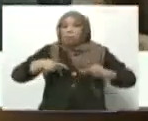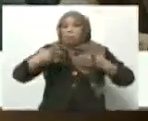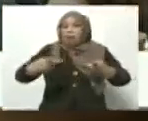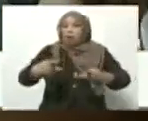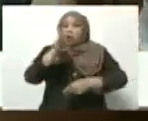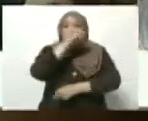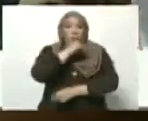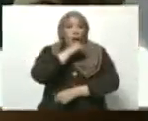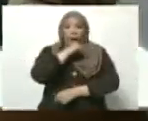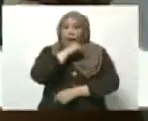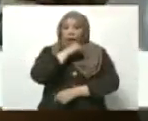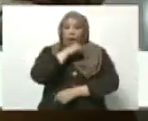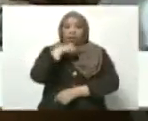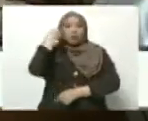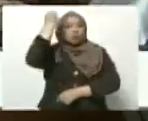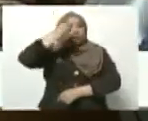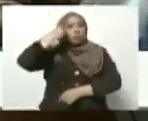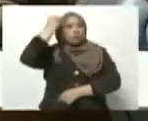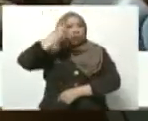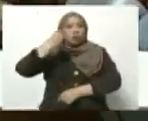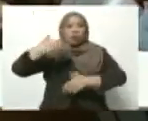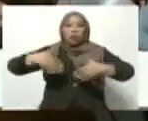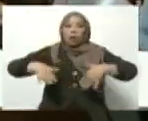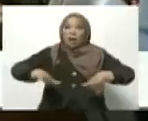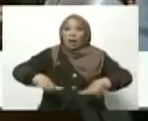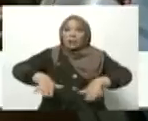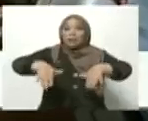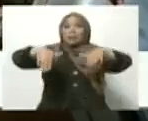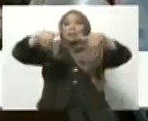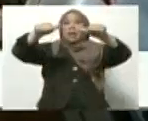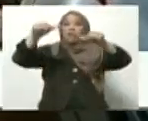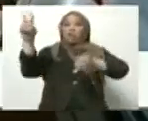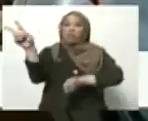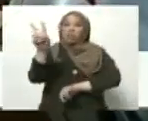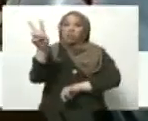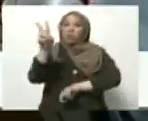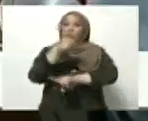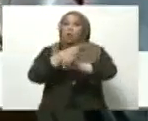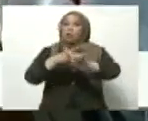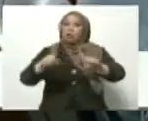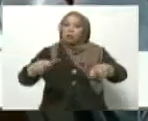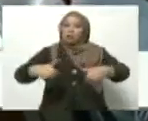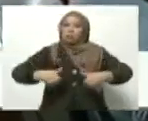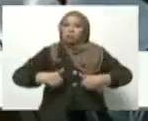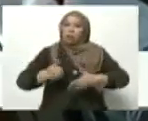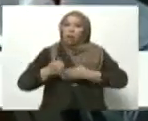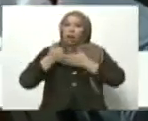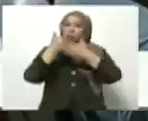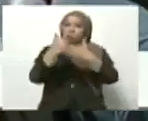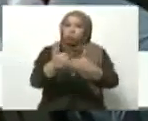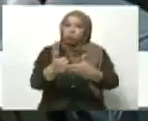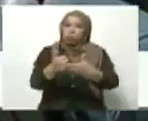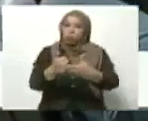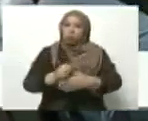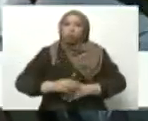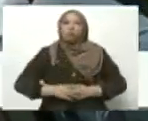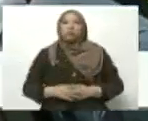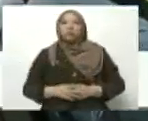Porque ellos creen en su cabeza que son salvadores de Venezuela y a los que les van a pedir la ayuda los están despreciando.